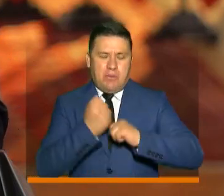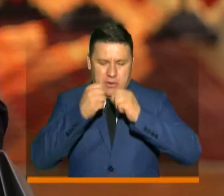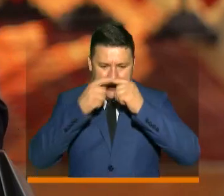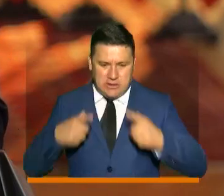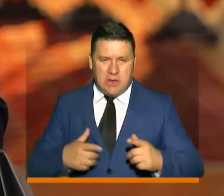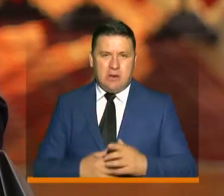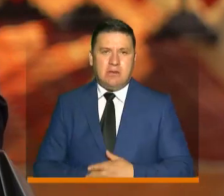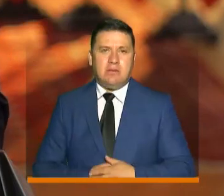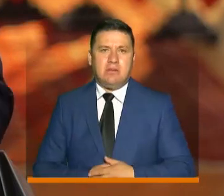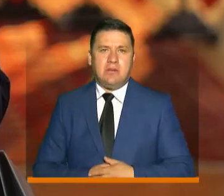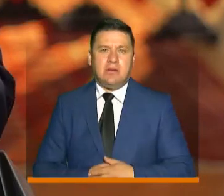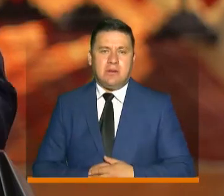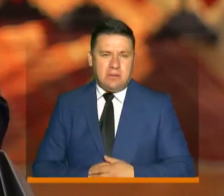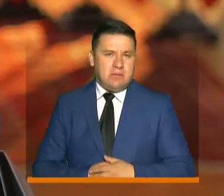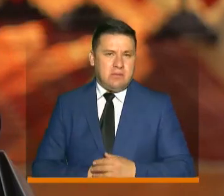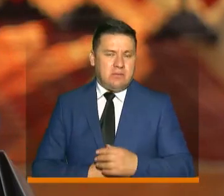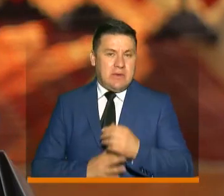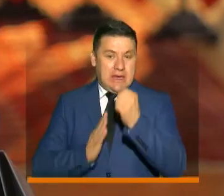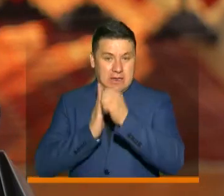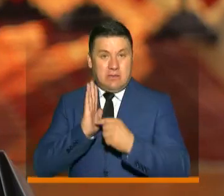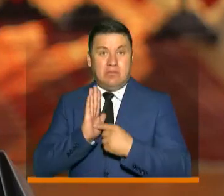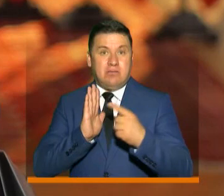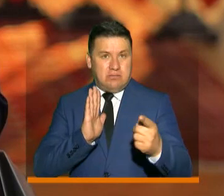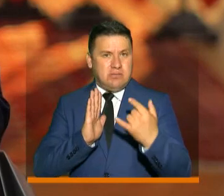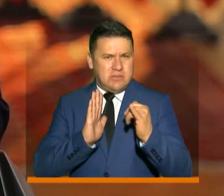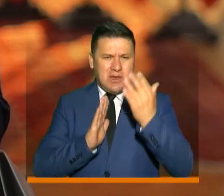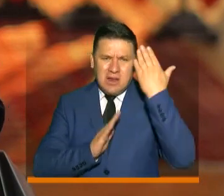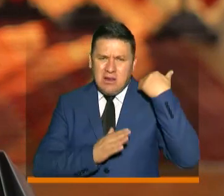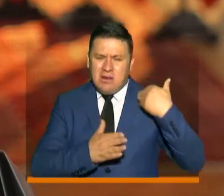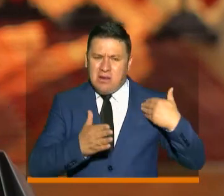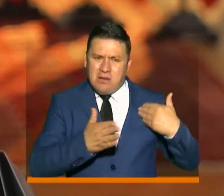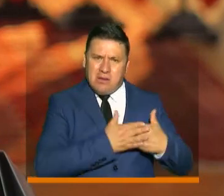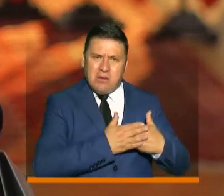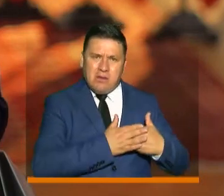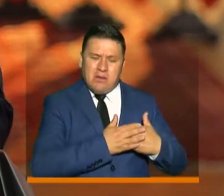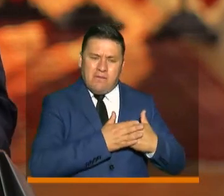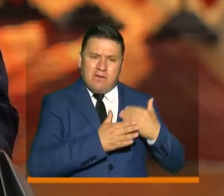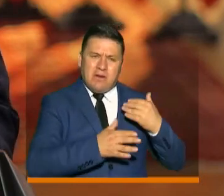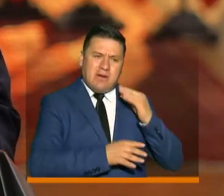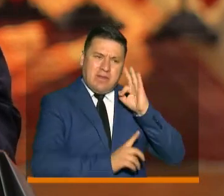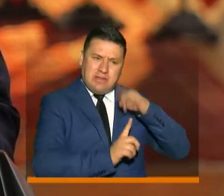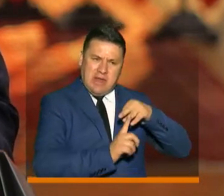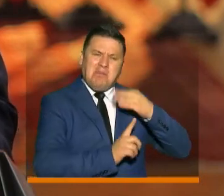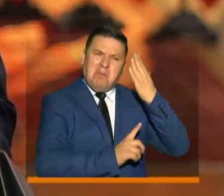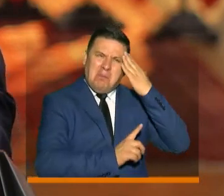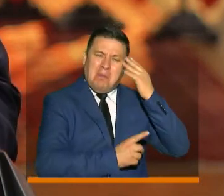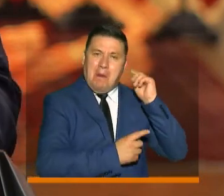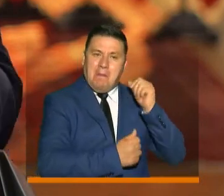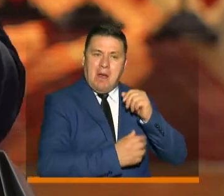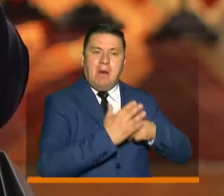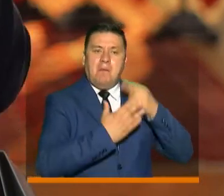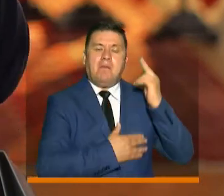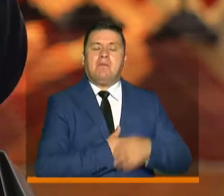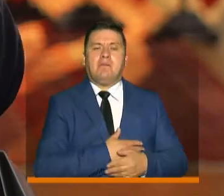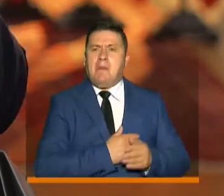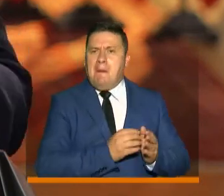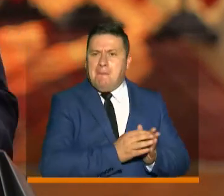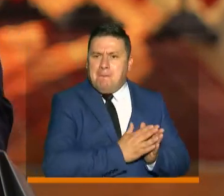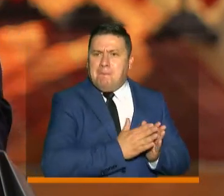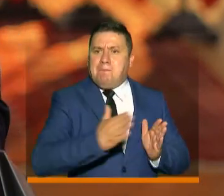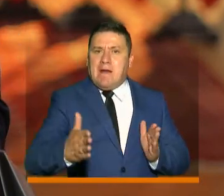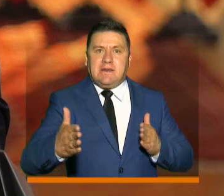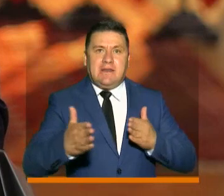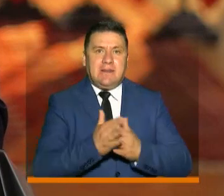estado ese programa lo habíamos concebido para estar vigente por tres meses y lo extendimos hasta